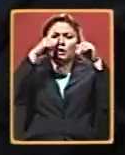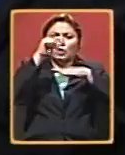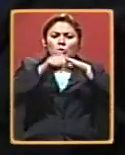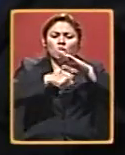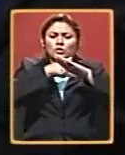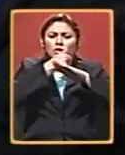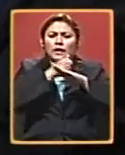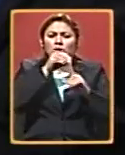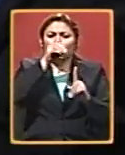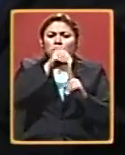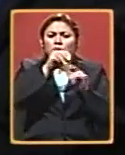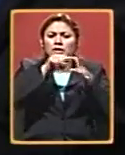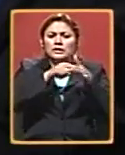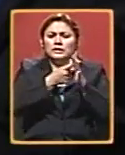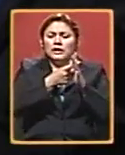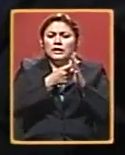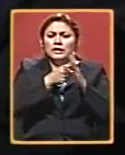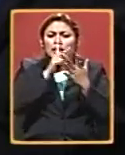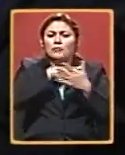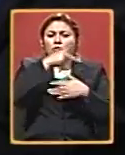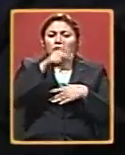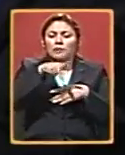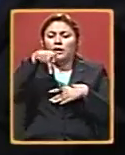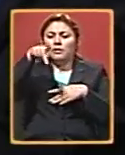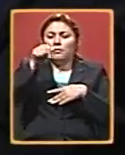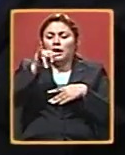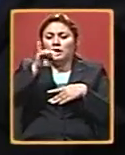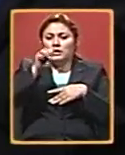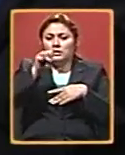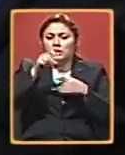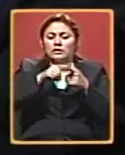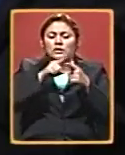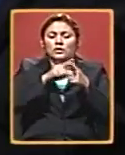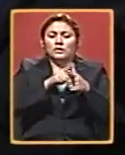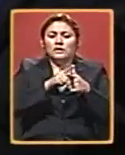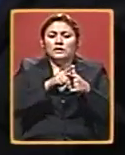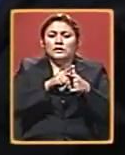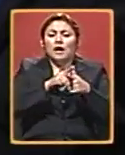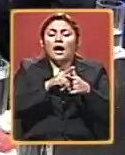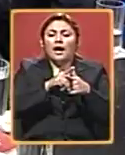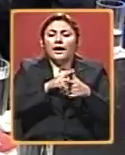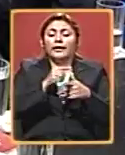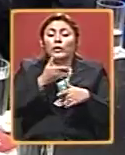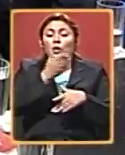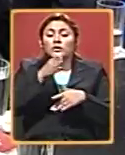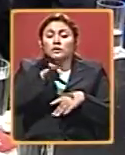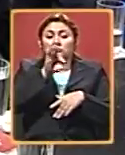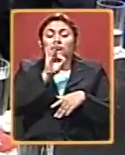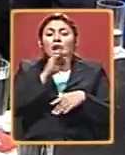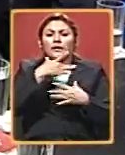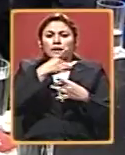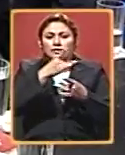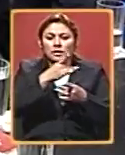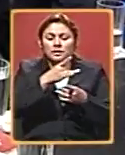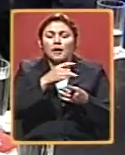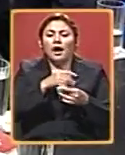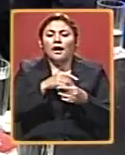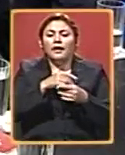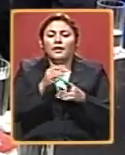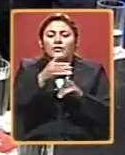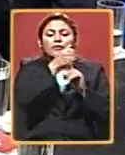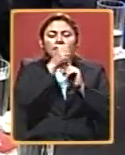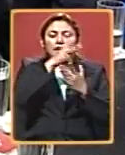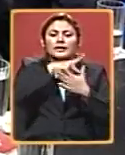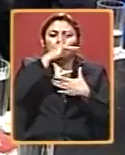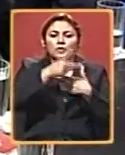en los objetivos iniciales del programa PAIS. Entonces nos encontramos que había cosas muy interesantes, ¿verdad? Por supuesto que rescatar del